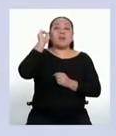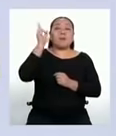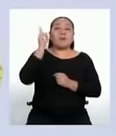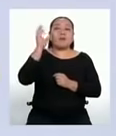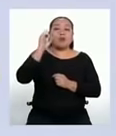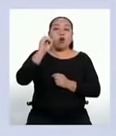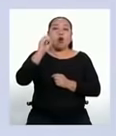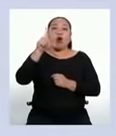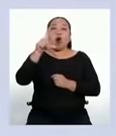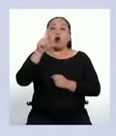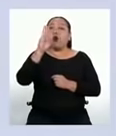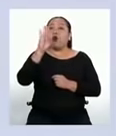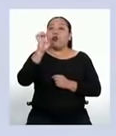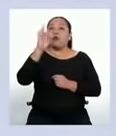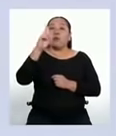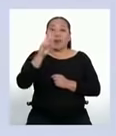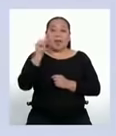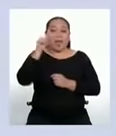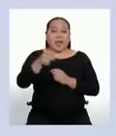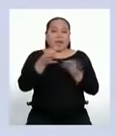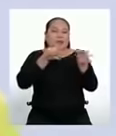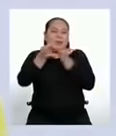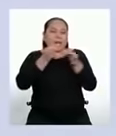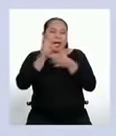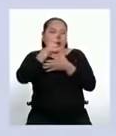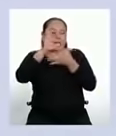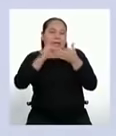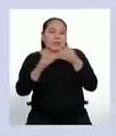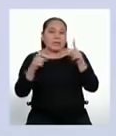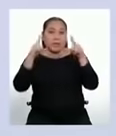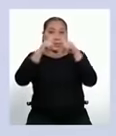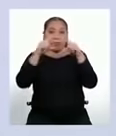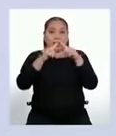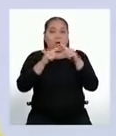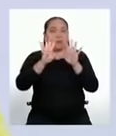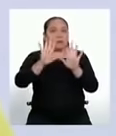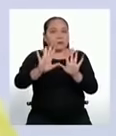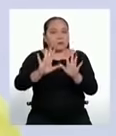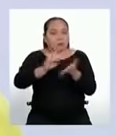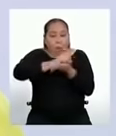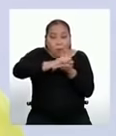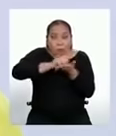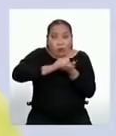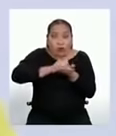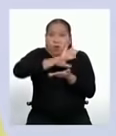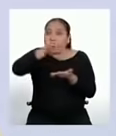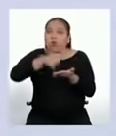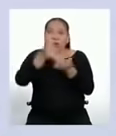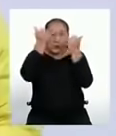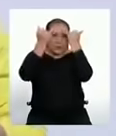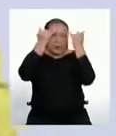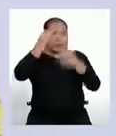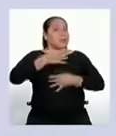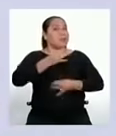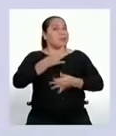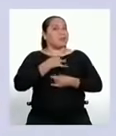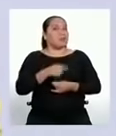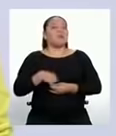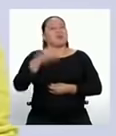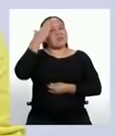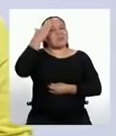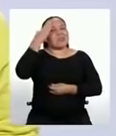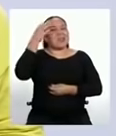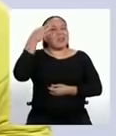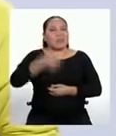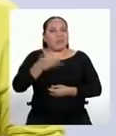explicar el respecto de la propiedad de la existencia del triángulo. Pero eso sí, toma nota de todas las ideas que te parezcan interesantes porque estoy segura